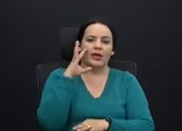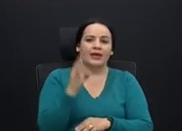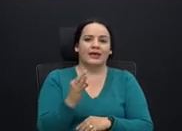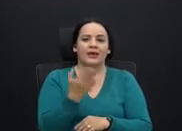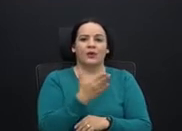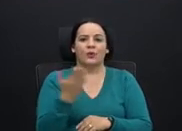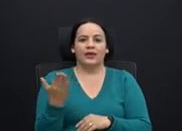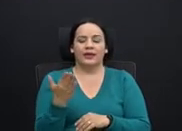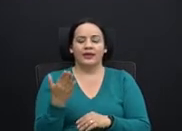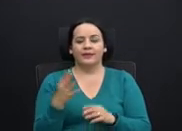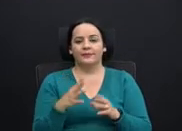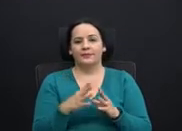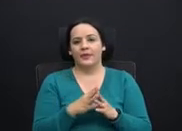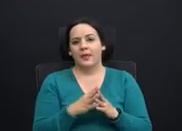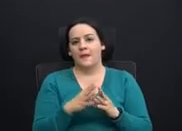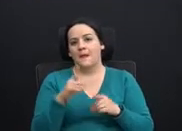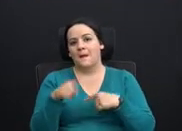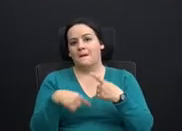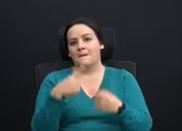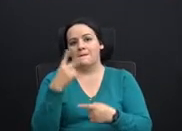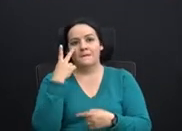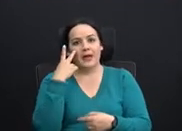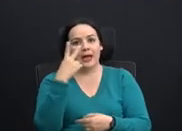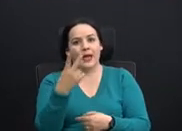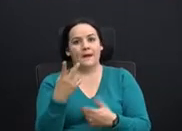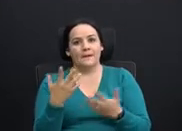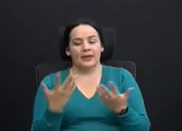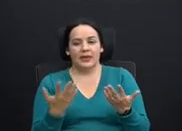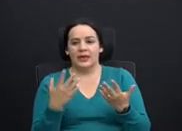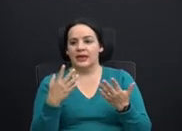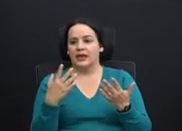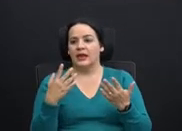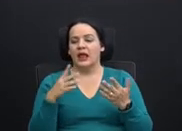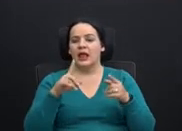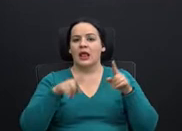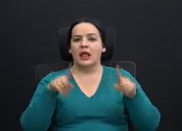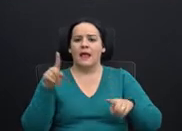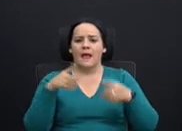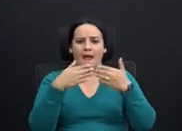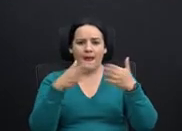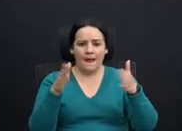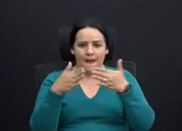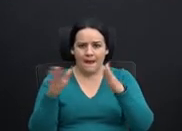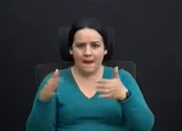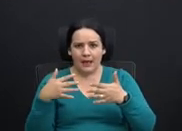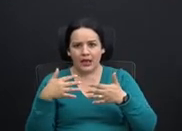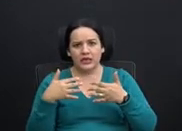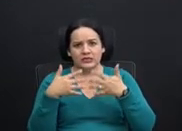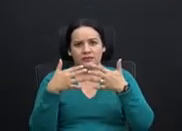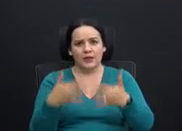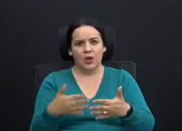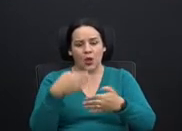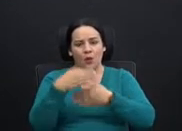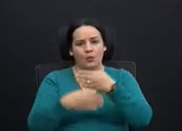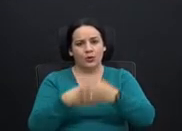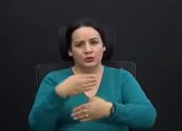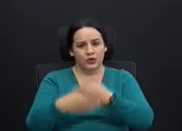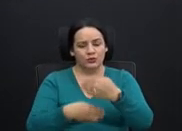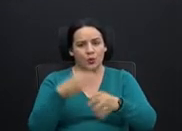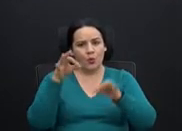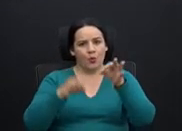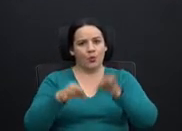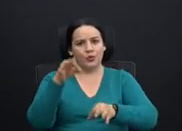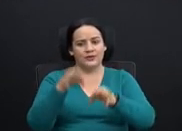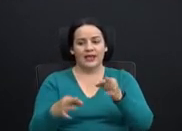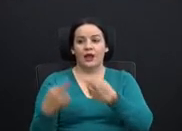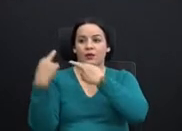pues, van a haber una serie de aperturas de expedientes sobre procesos judiciales a los responsables de